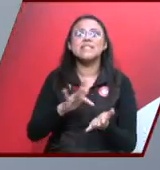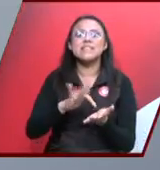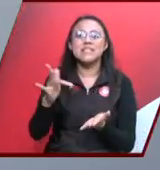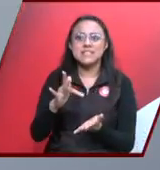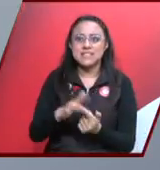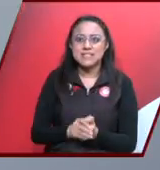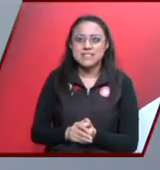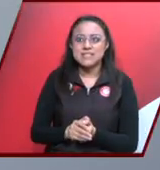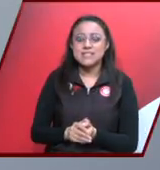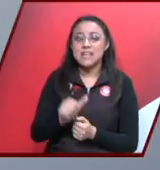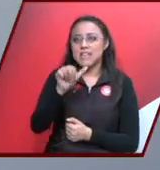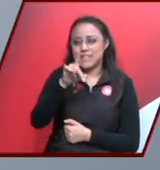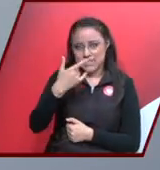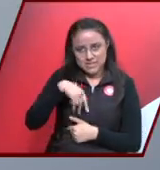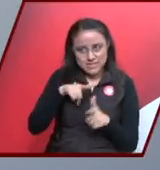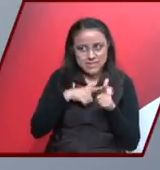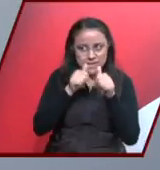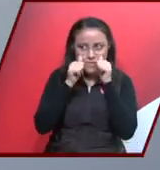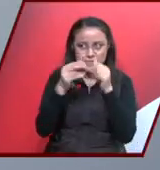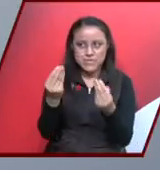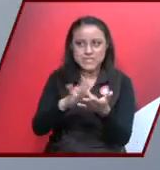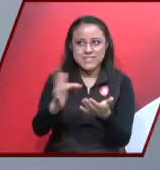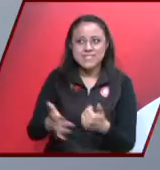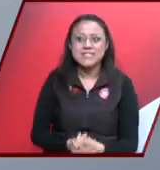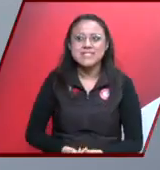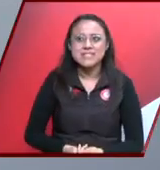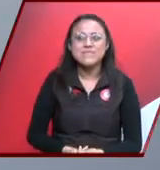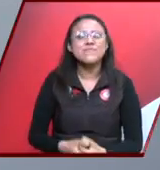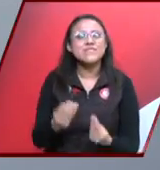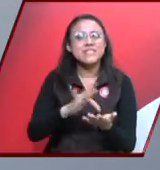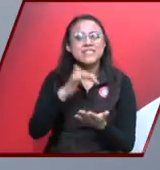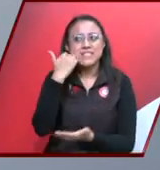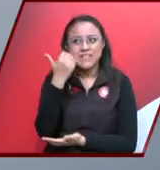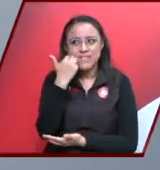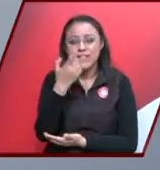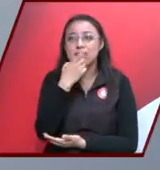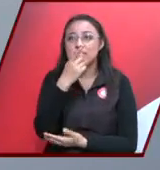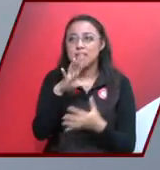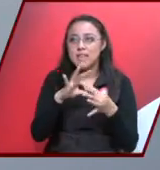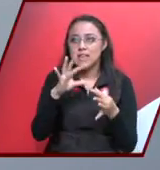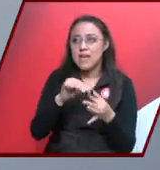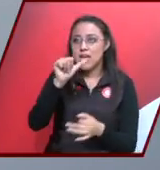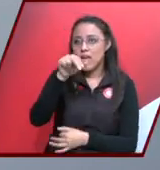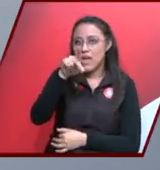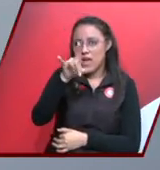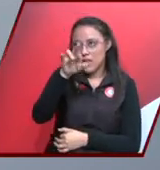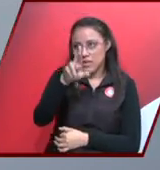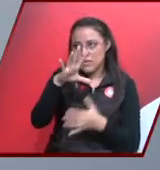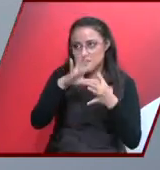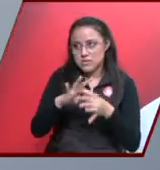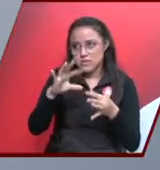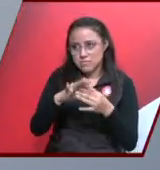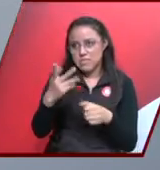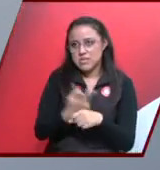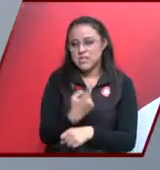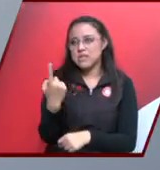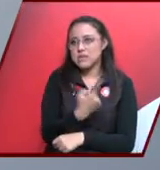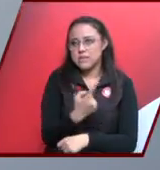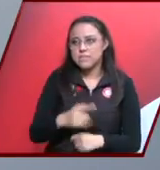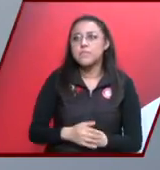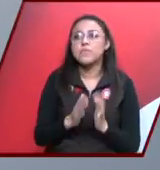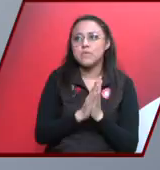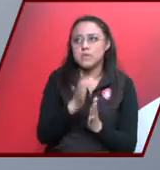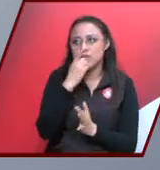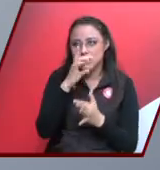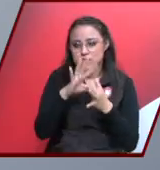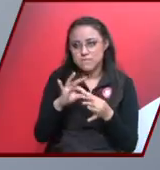Gracias, señor, estaremos aquí al pendiente. A usted, muchas gracias. Gracias, muy amable. Explícale a Andrea si no me escuchó más o menos lo que le estoy